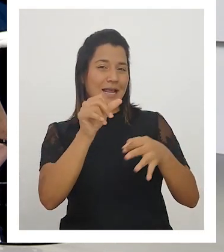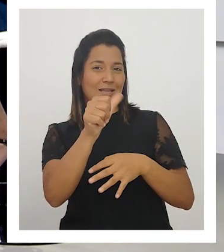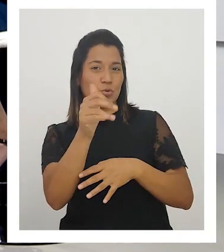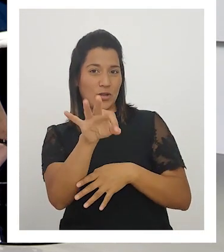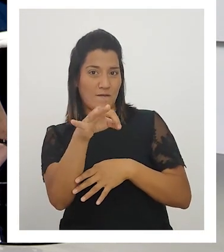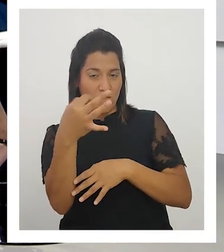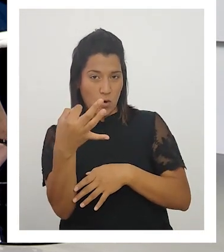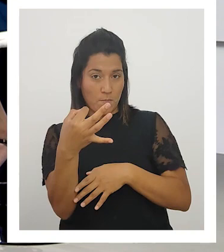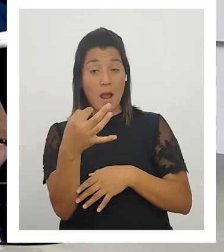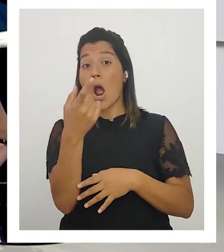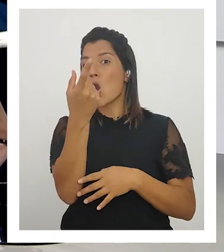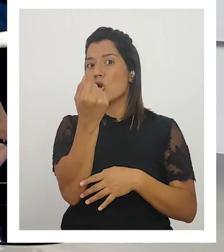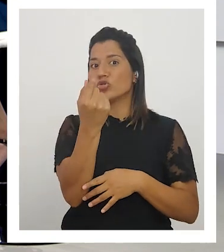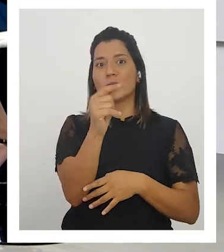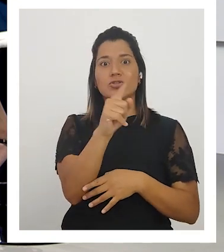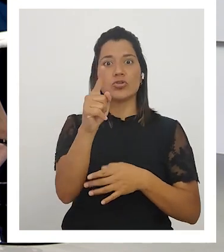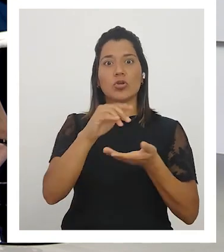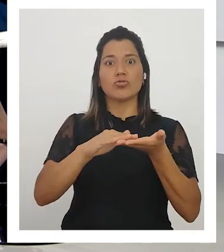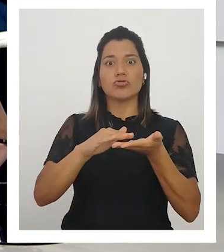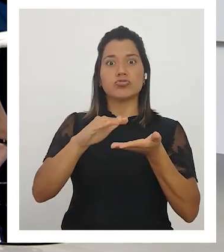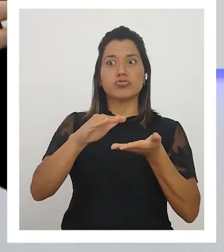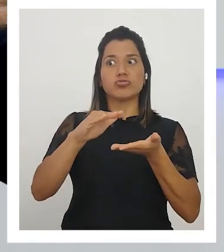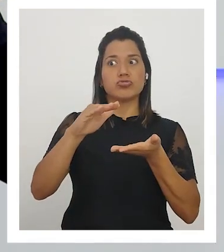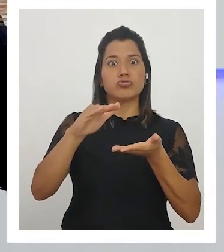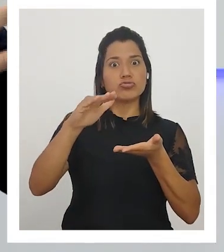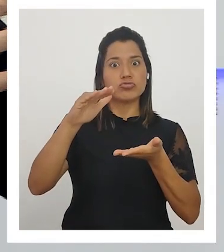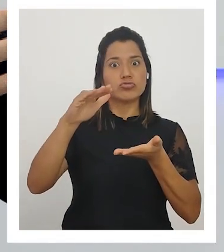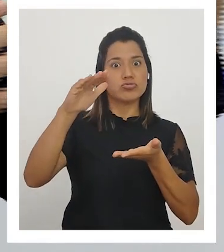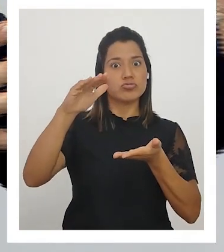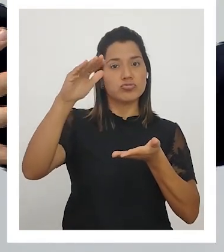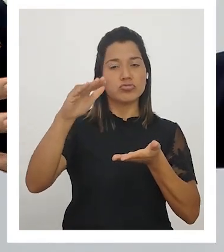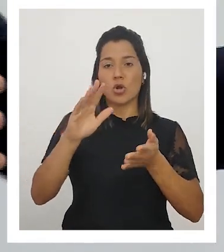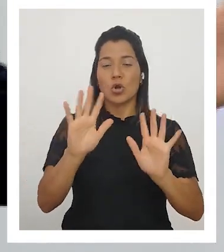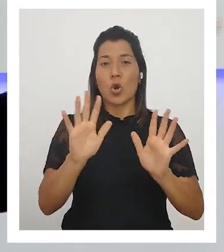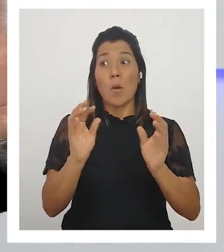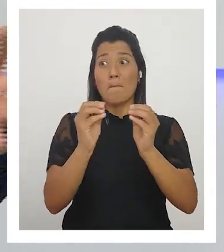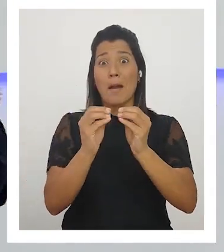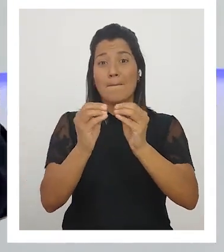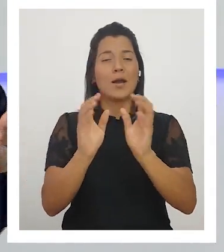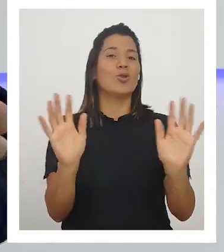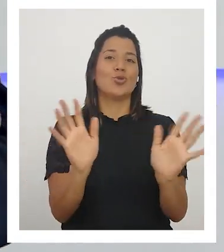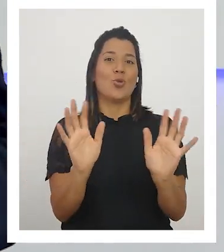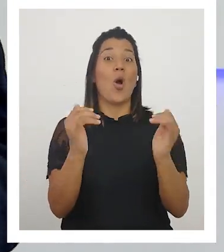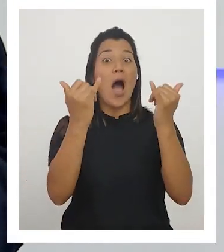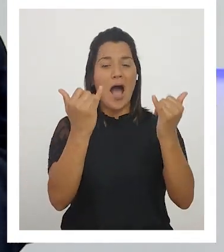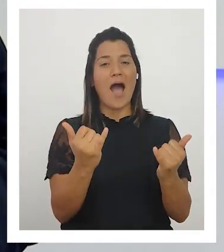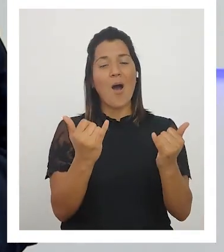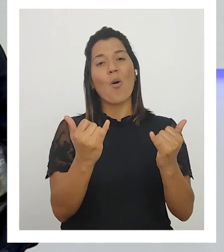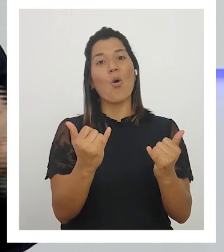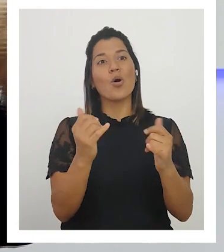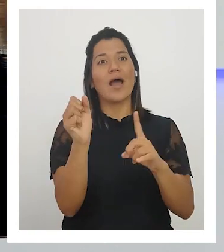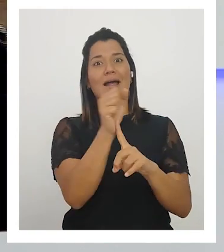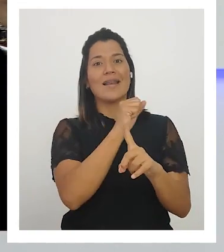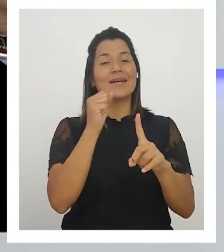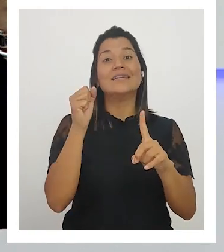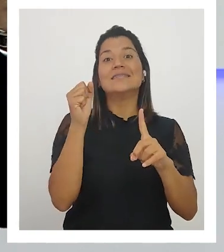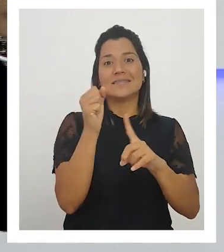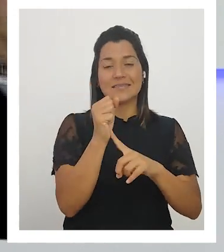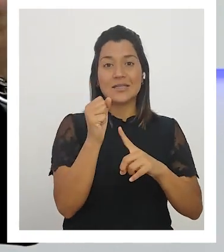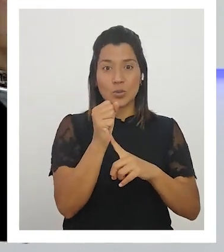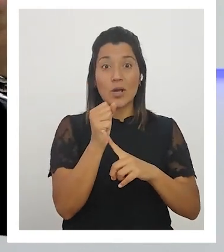que los precios estén creciendo a ritmos cada vez más acelerados, estamos pasando a una situación donde